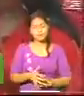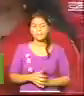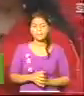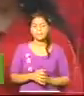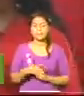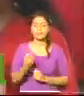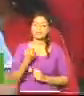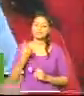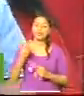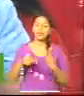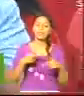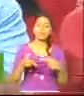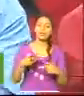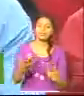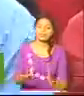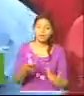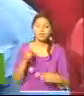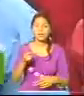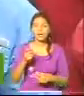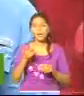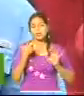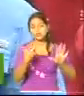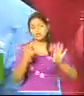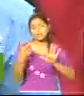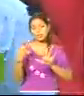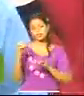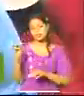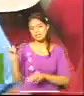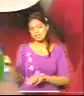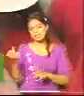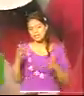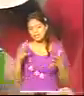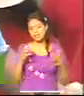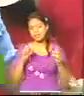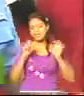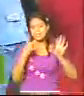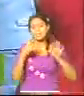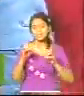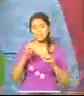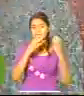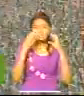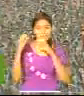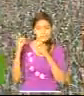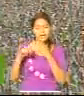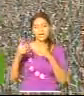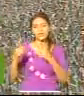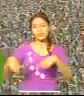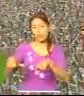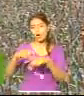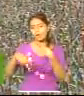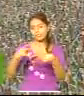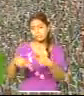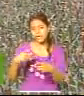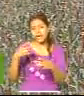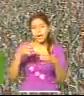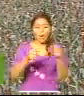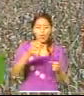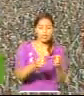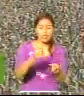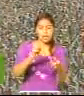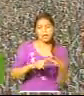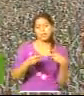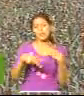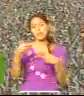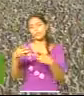es la producción, no solamente son estas 800, 790 hectáreas de maíz, las casas de cultivo, los módulos de ordeño,